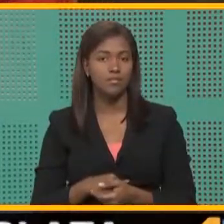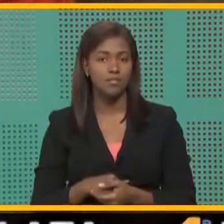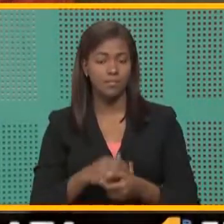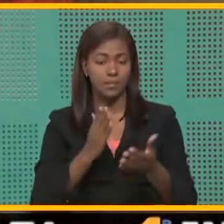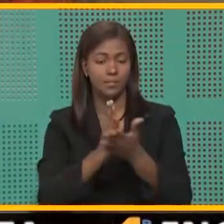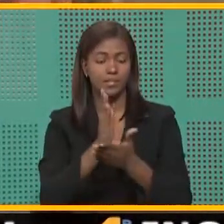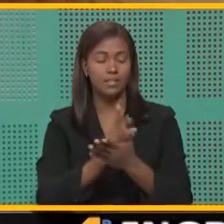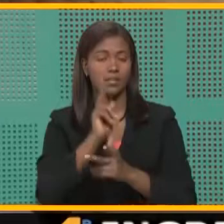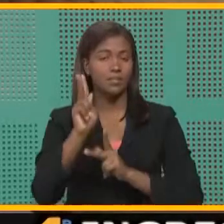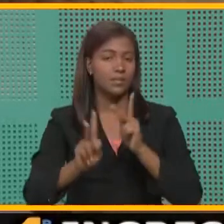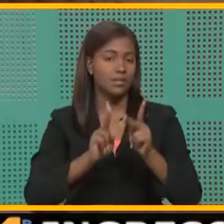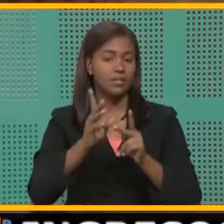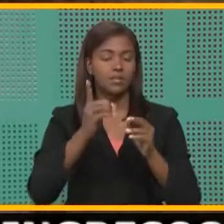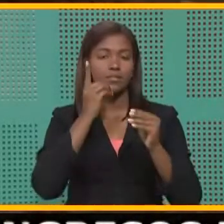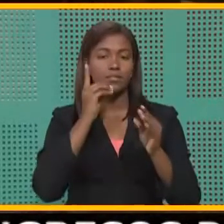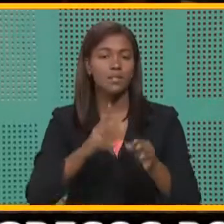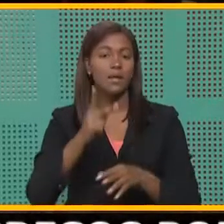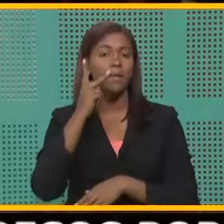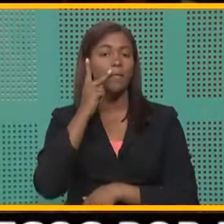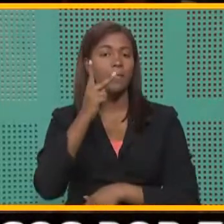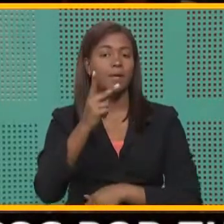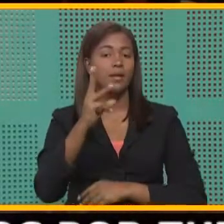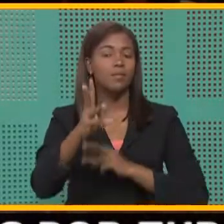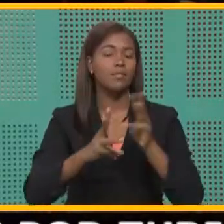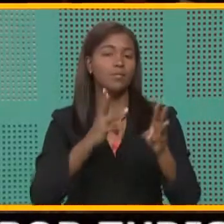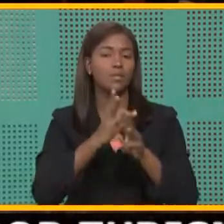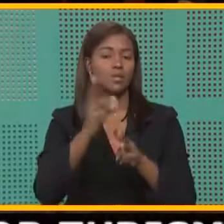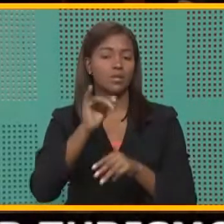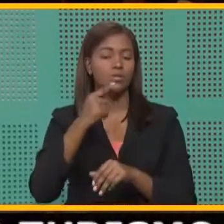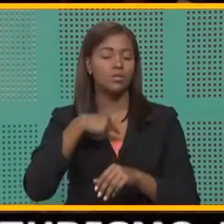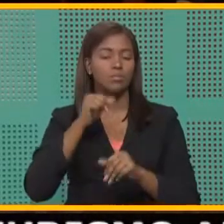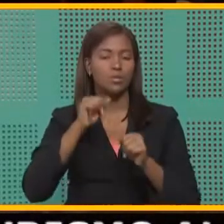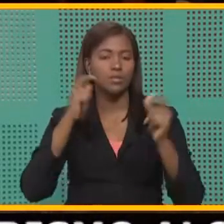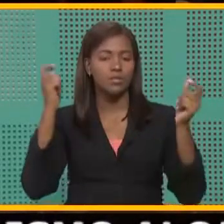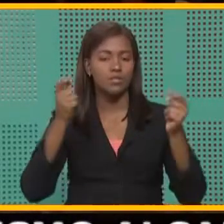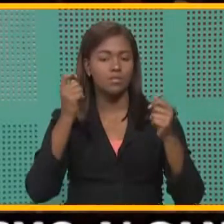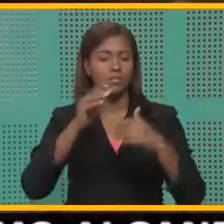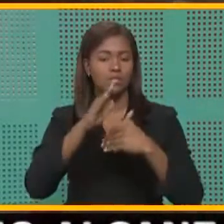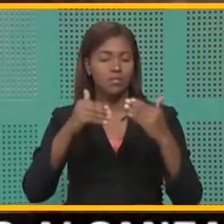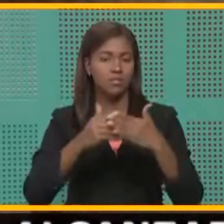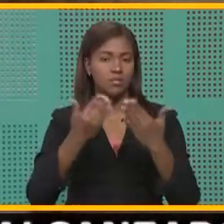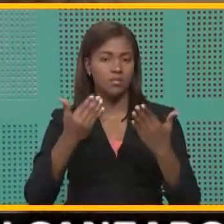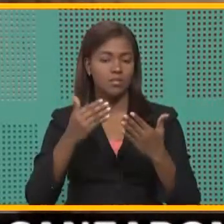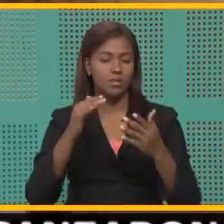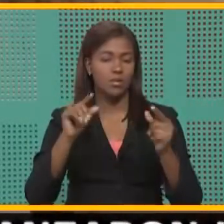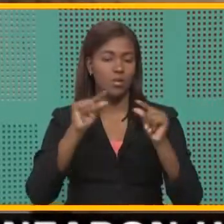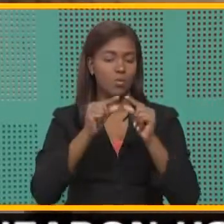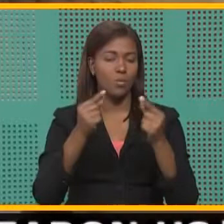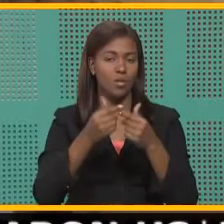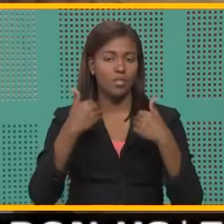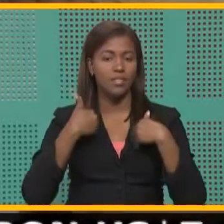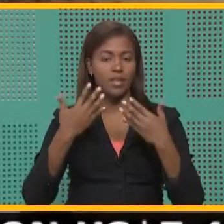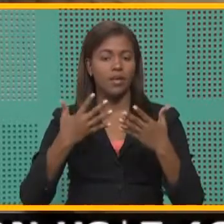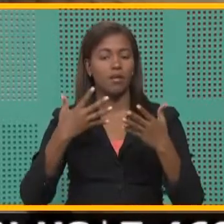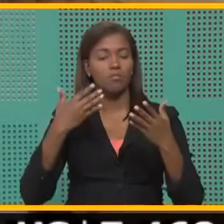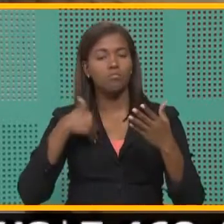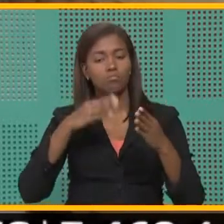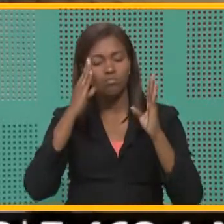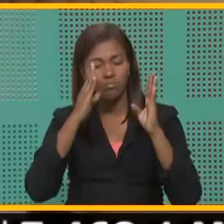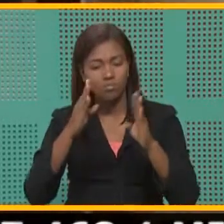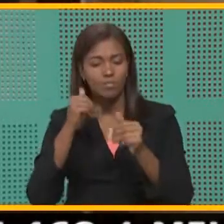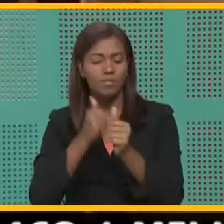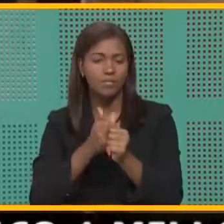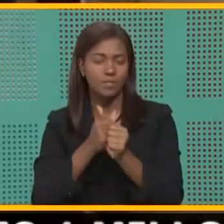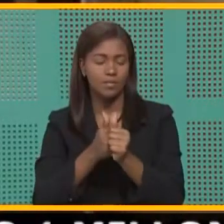que los dominicanos la vean ondear y podamos celebrar todo el triunfo que estamos apostando en el